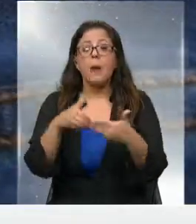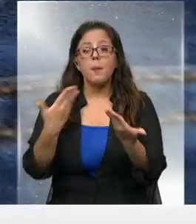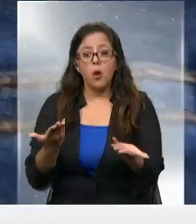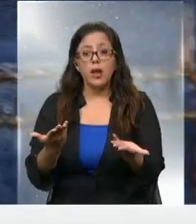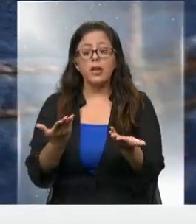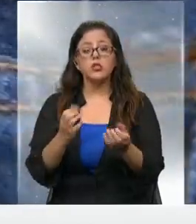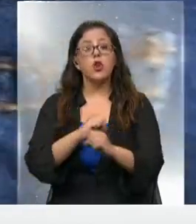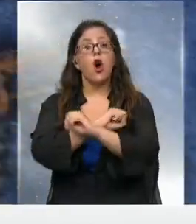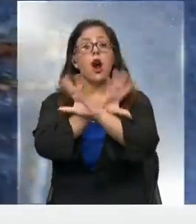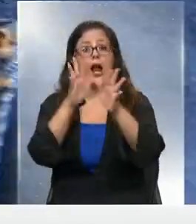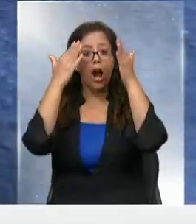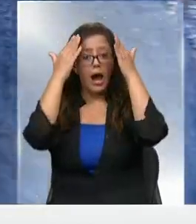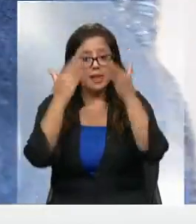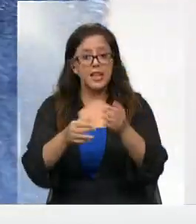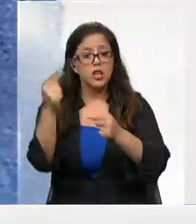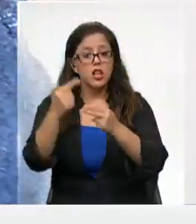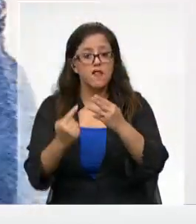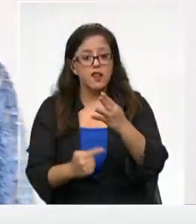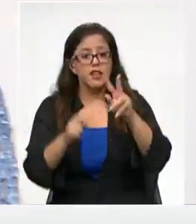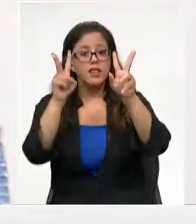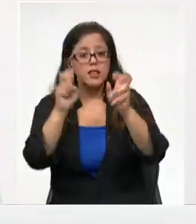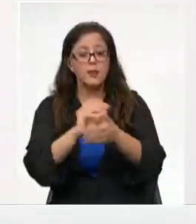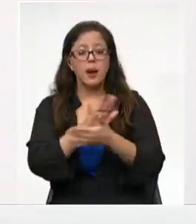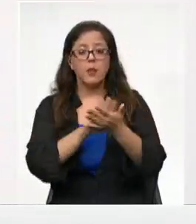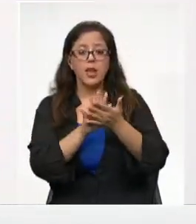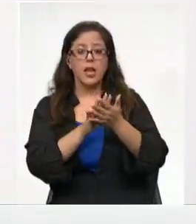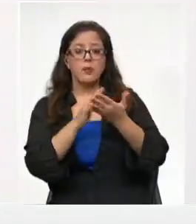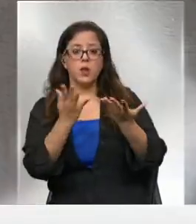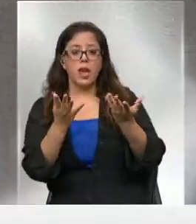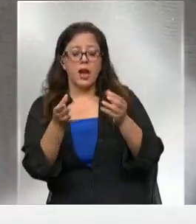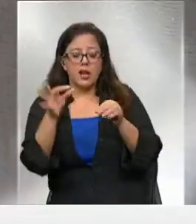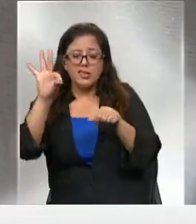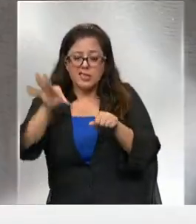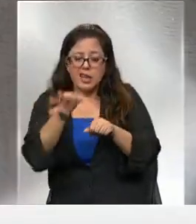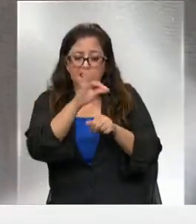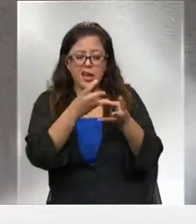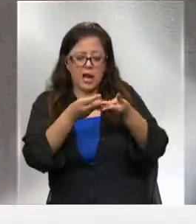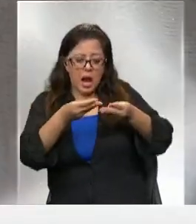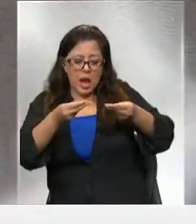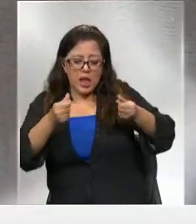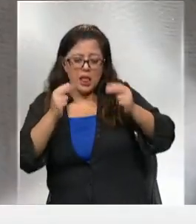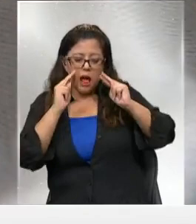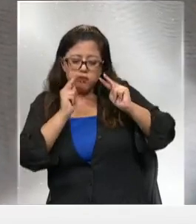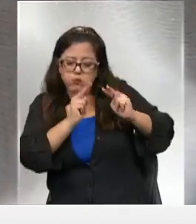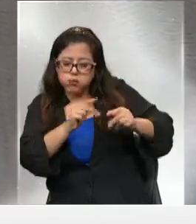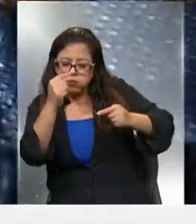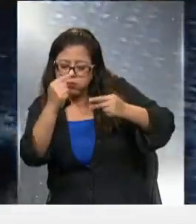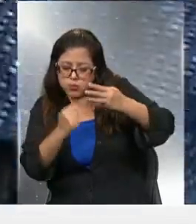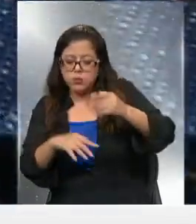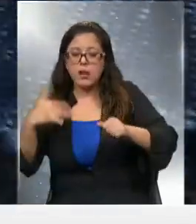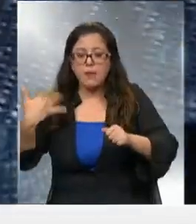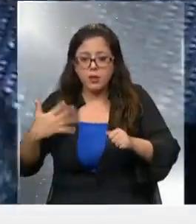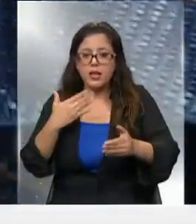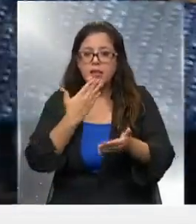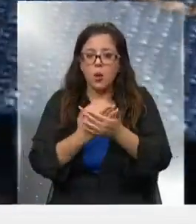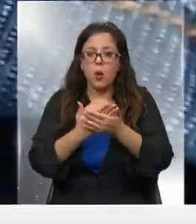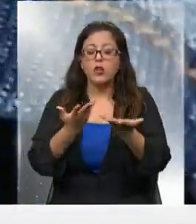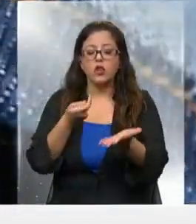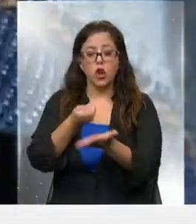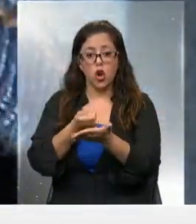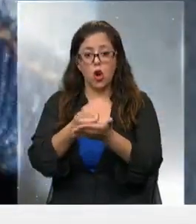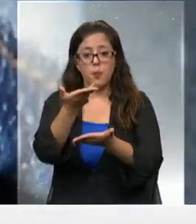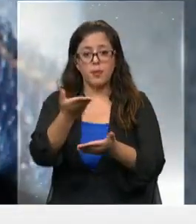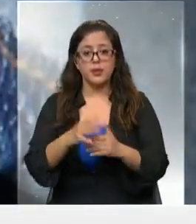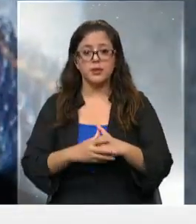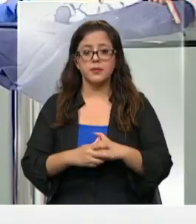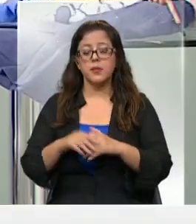clara, estar atentos a distintos detalles como tipografía, confección y calidad textil es fundamental a la hora de realizar una compra.